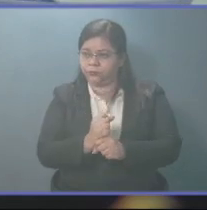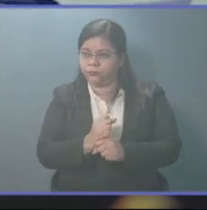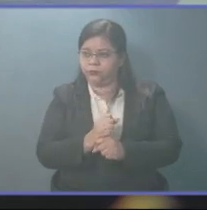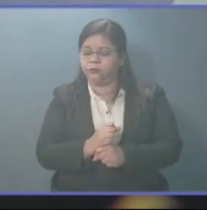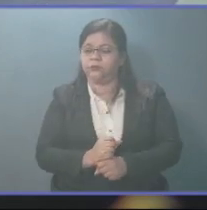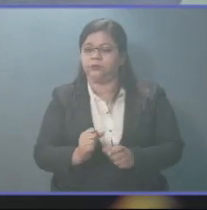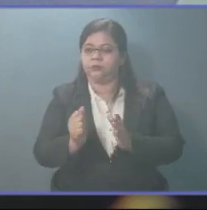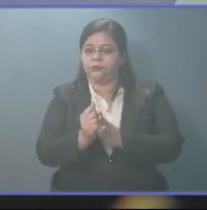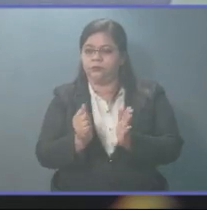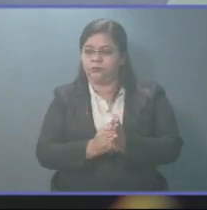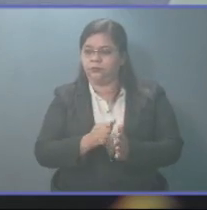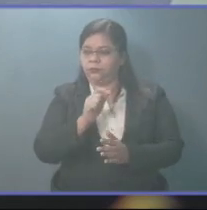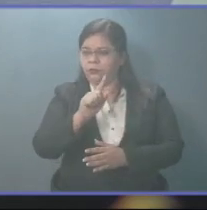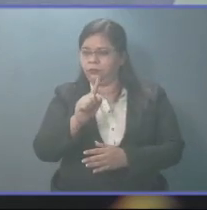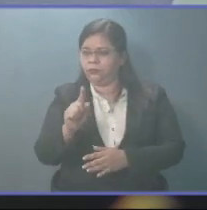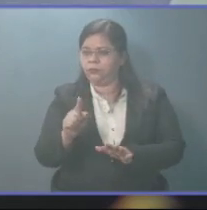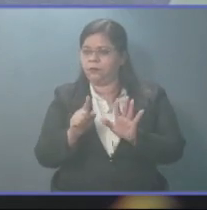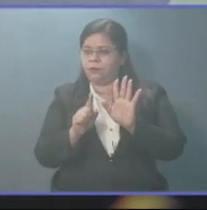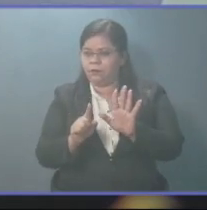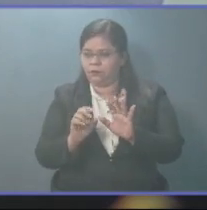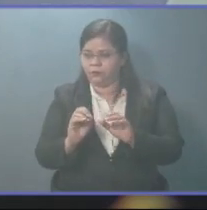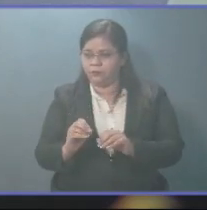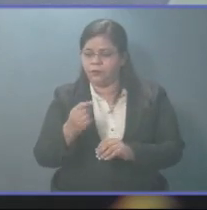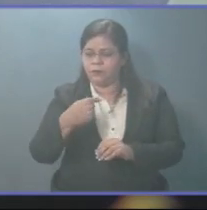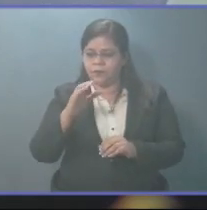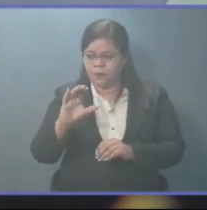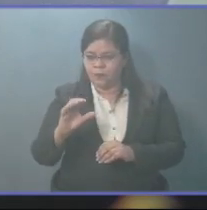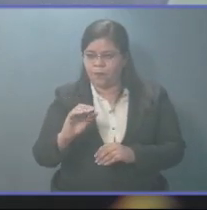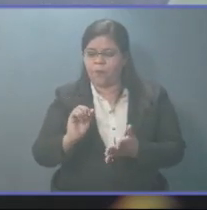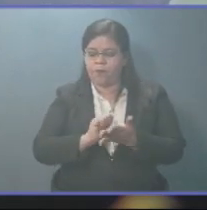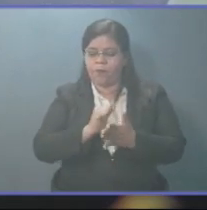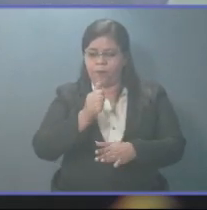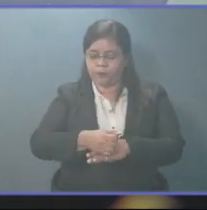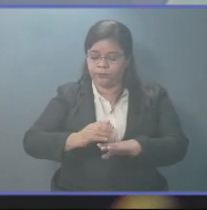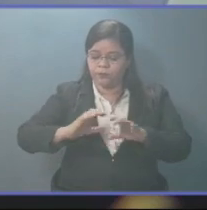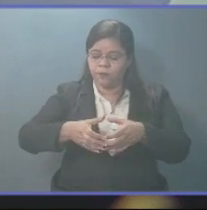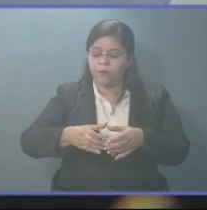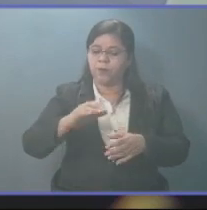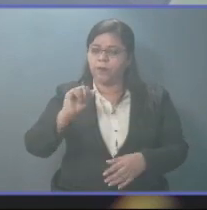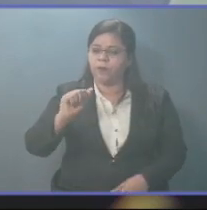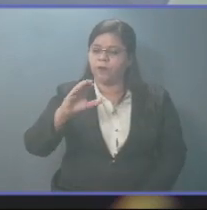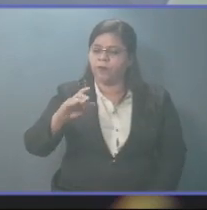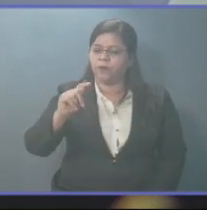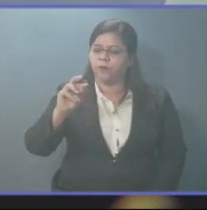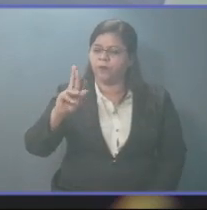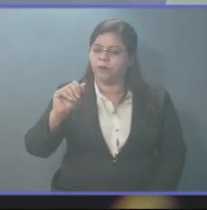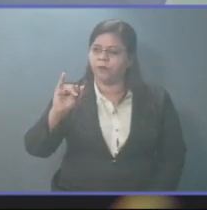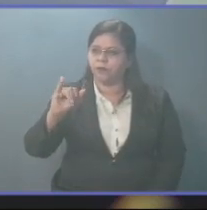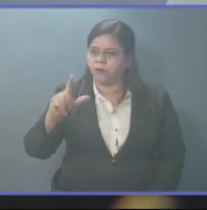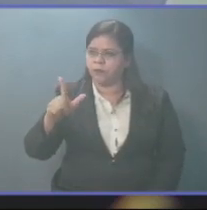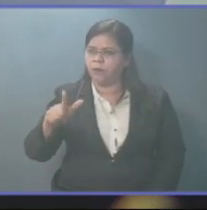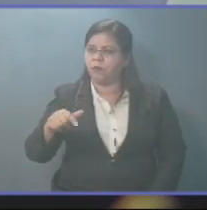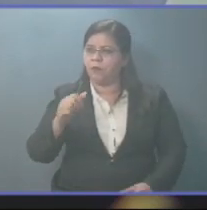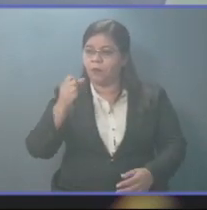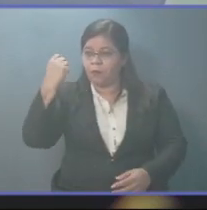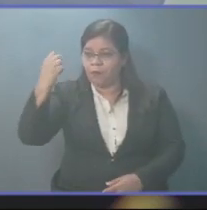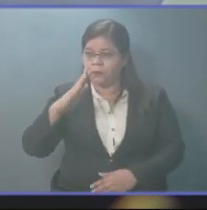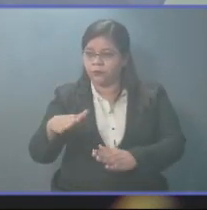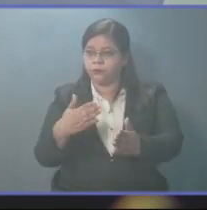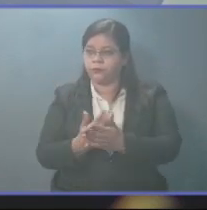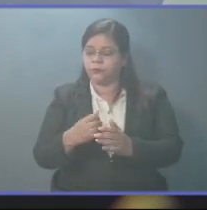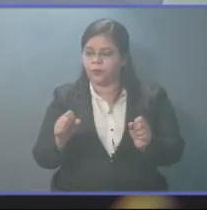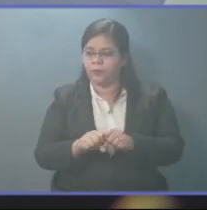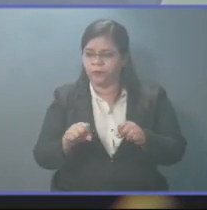El artículo 110-C crea el Comité Actuarial de gran importancia para la efectividad del